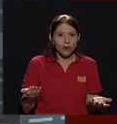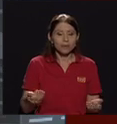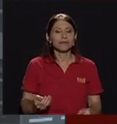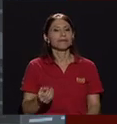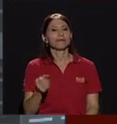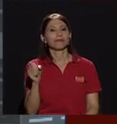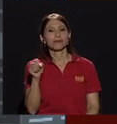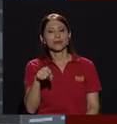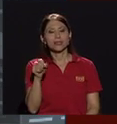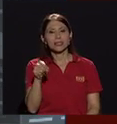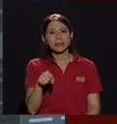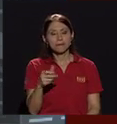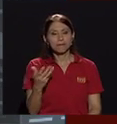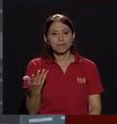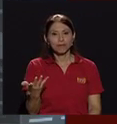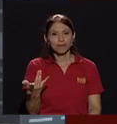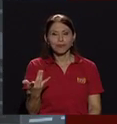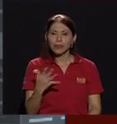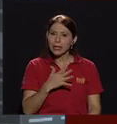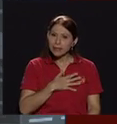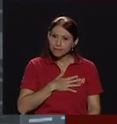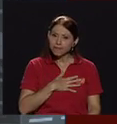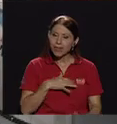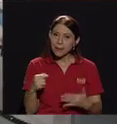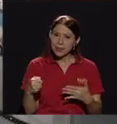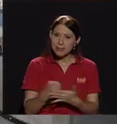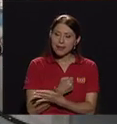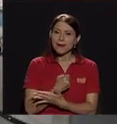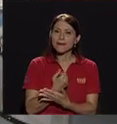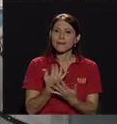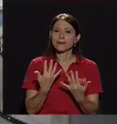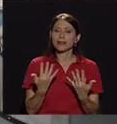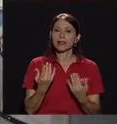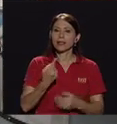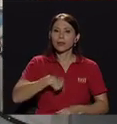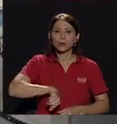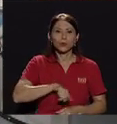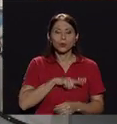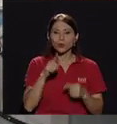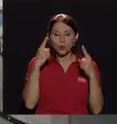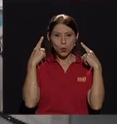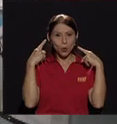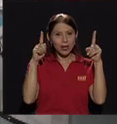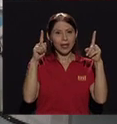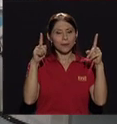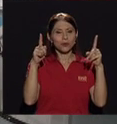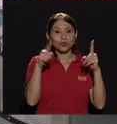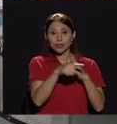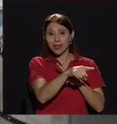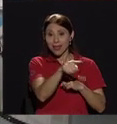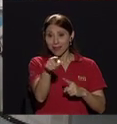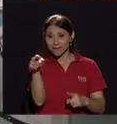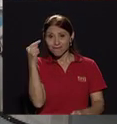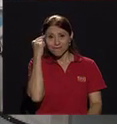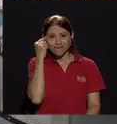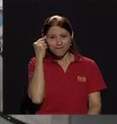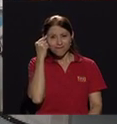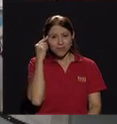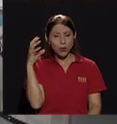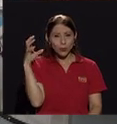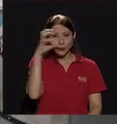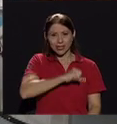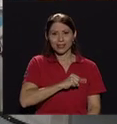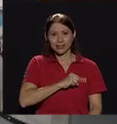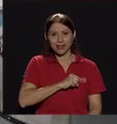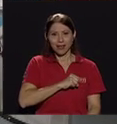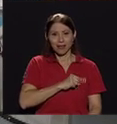bueno, lo lamentable es que no logremos crear una conciencia, ¿verdad?, de la población.